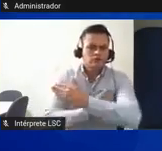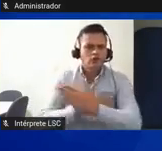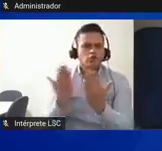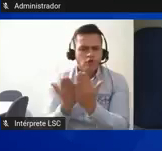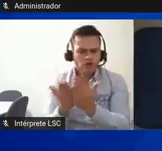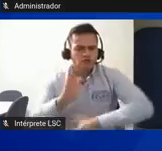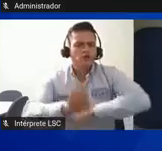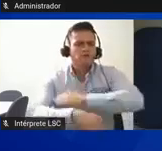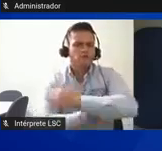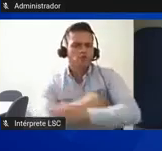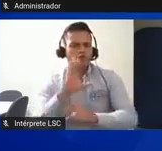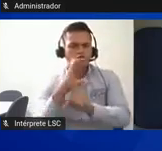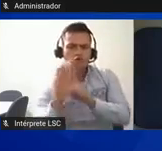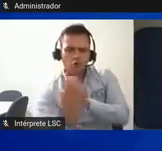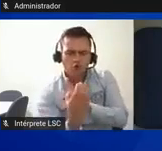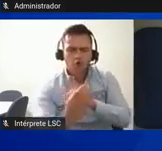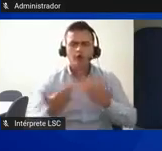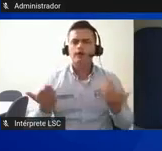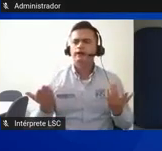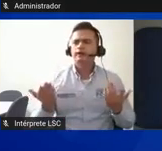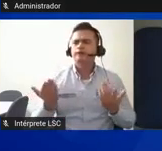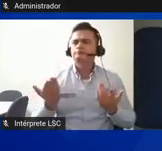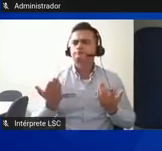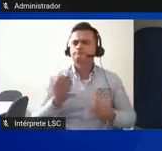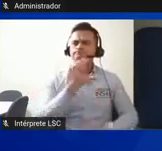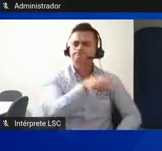Ministerio de Cultura, con el Ministerio